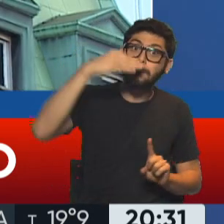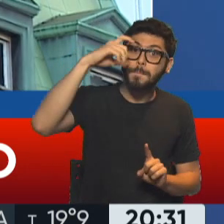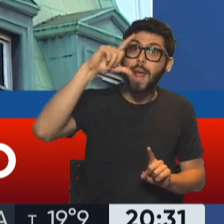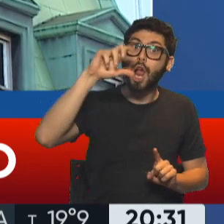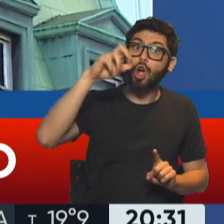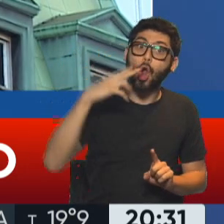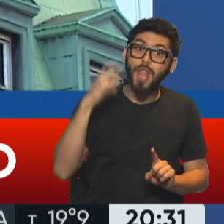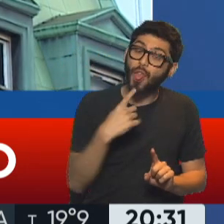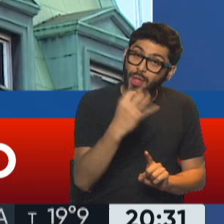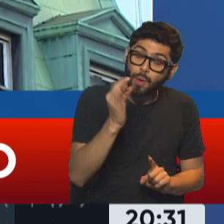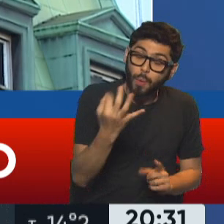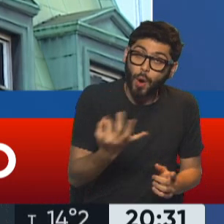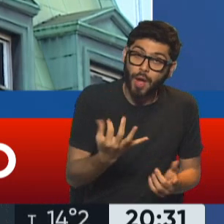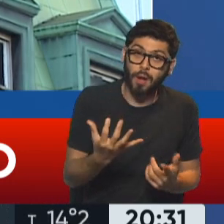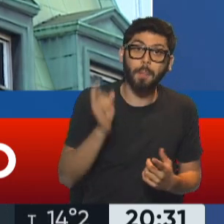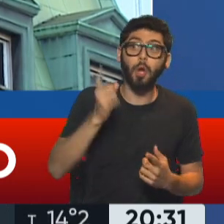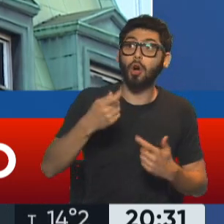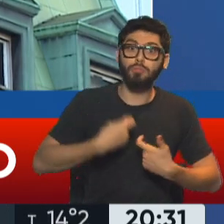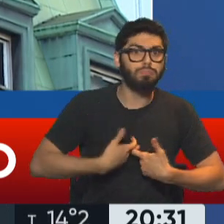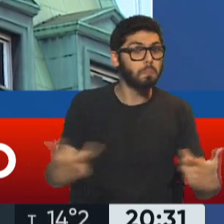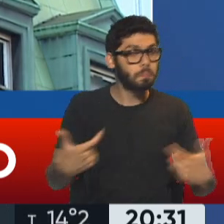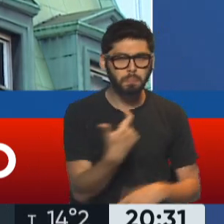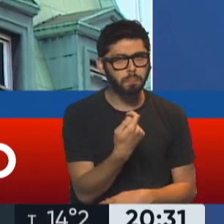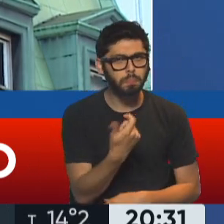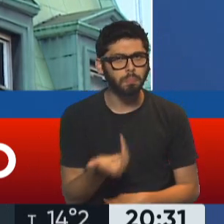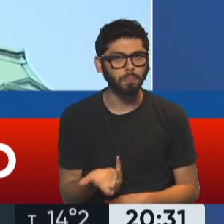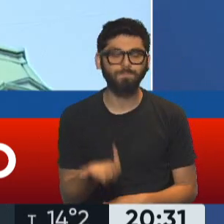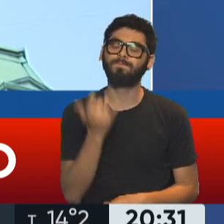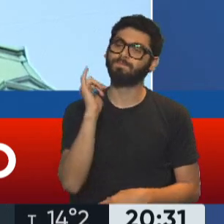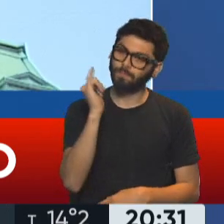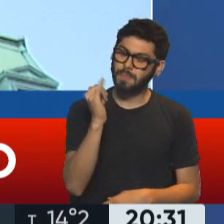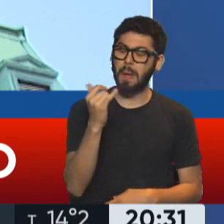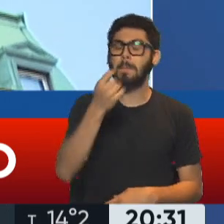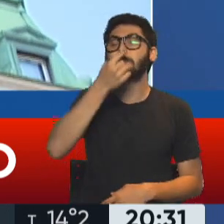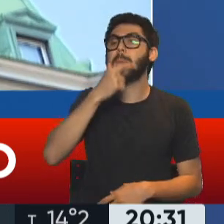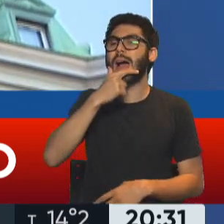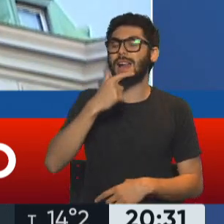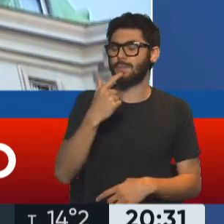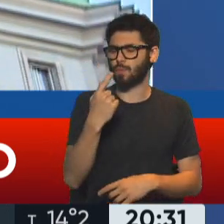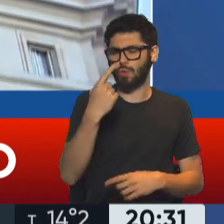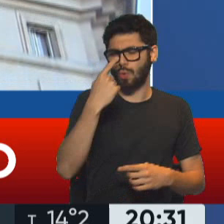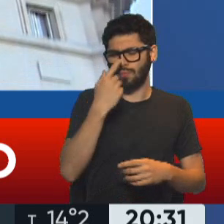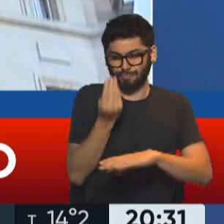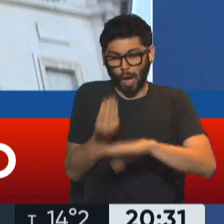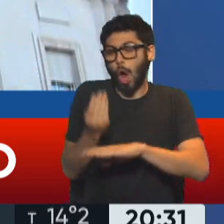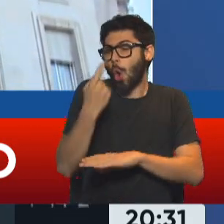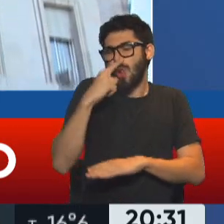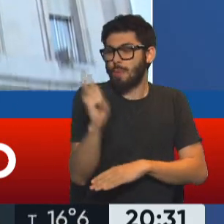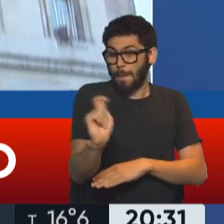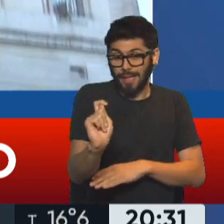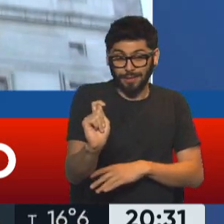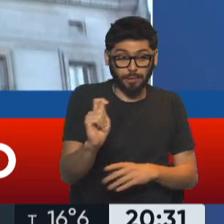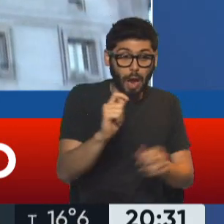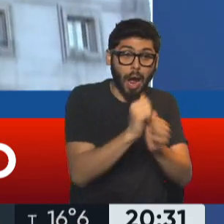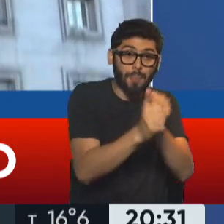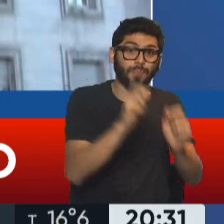es que no tiene demasiada repercusión tampoco, ¿no? En el último mes de la gestión de Macri le dieron a Vicentín